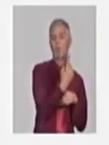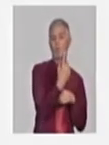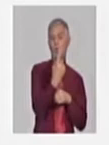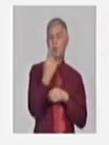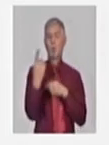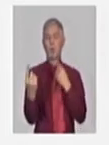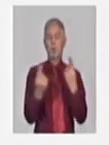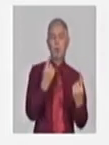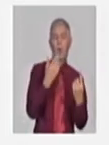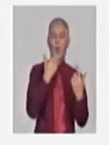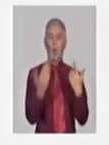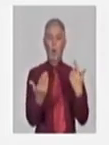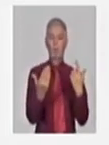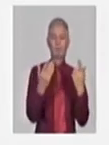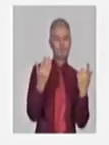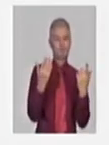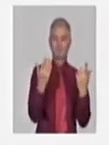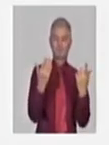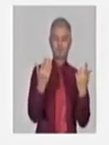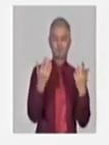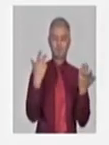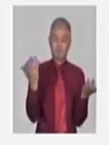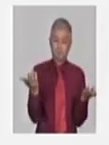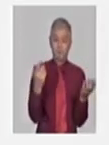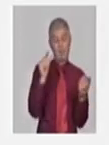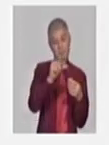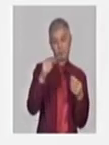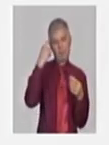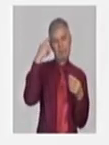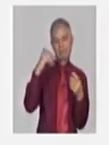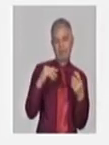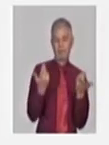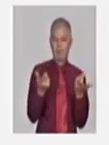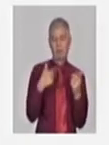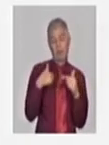estaban claros de que iba a andar alrededor del 20. Bueno, el 24 estaba cerca del 20.